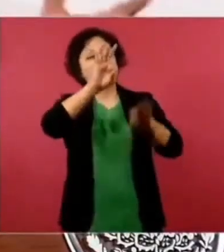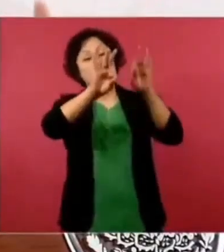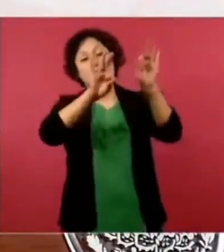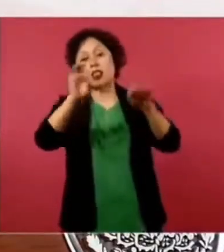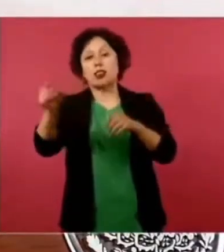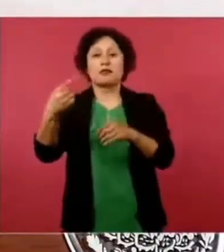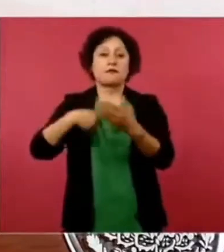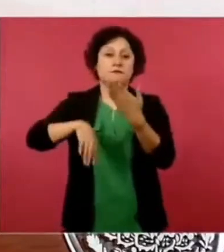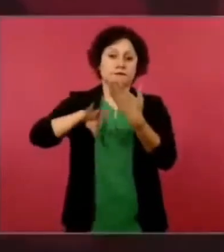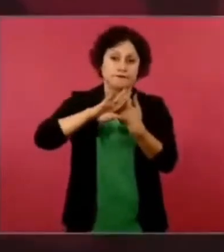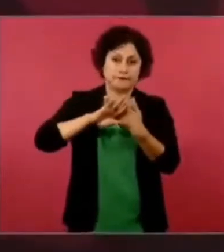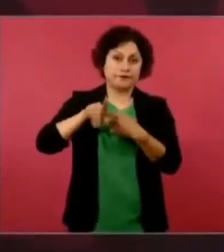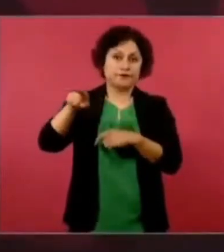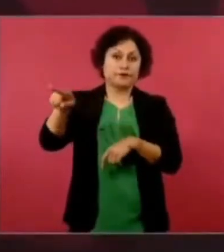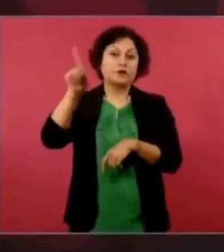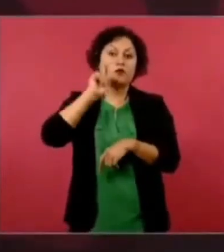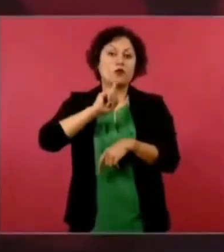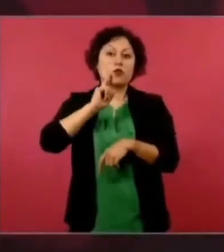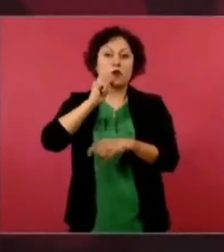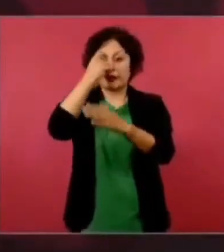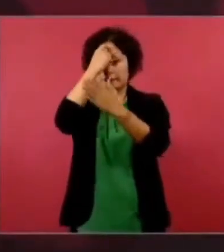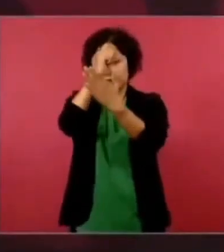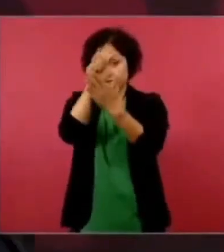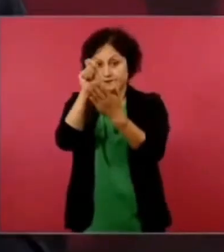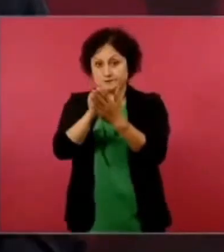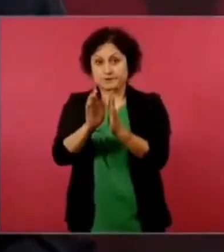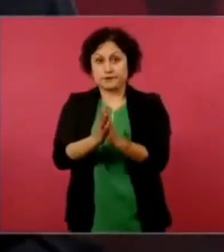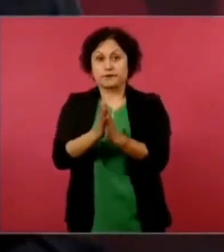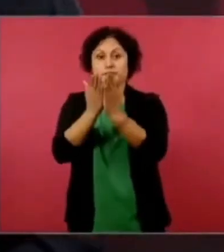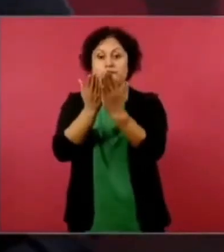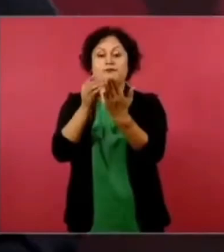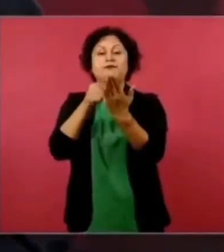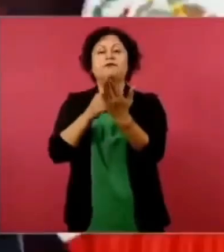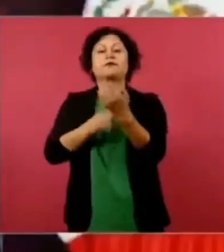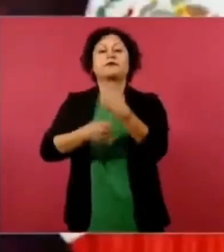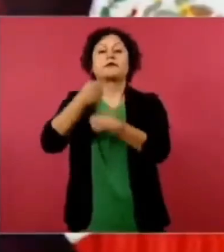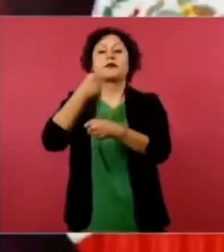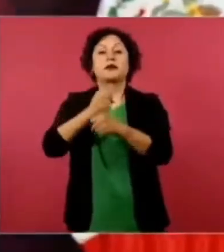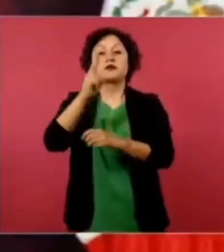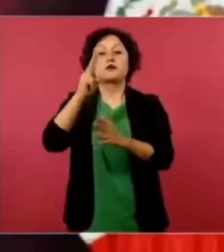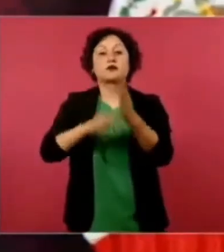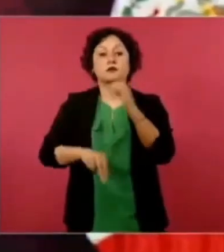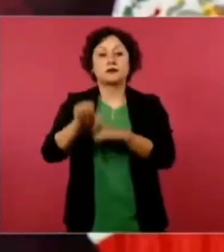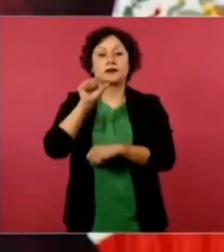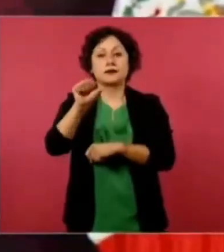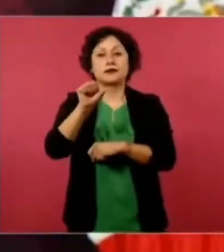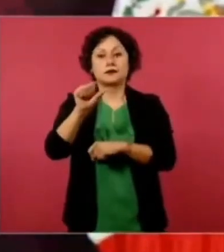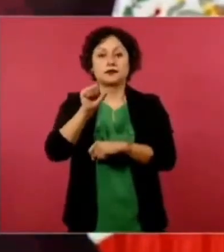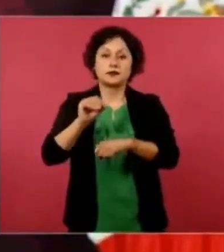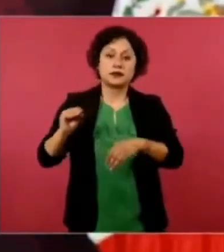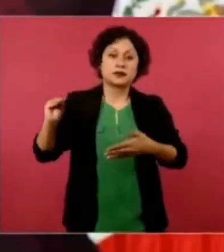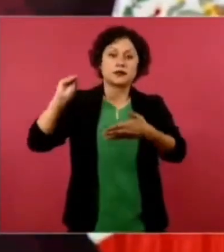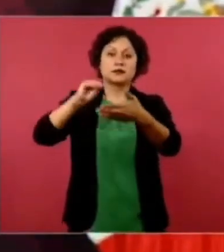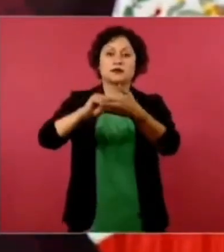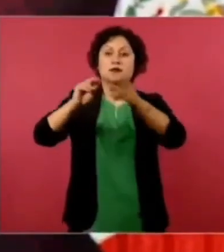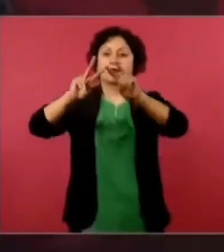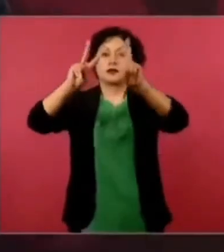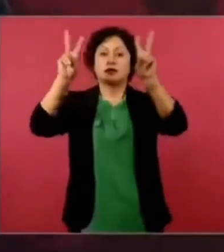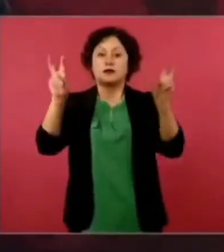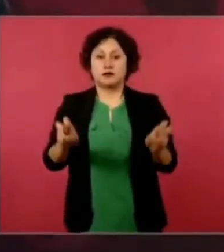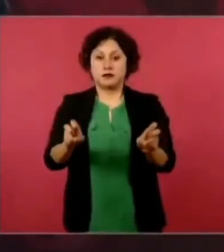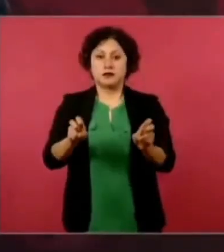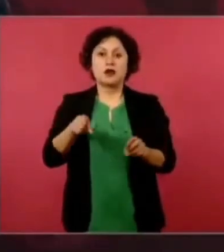saca un libro en el 2016 y el capítulo se llama Fue el Ejército.